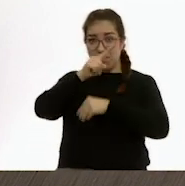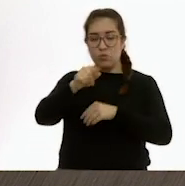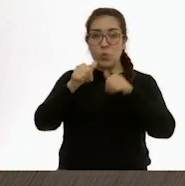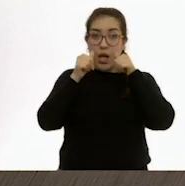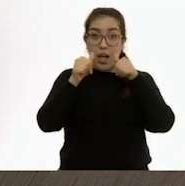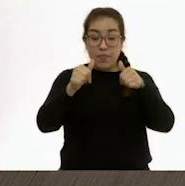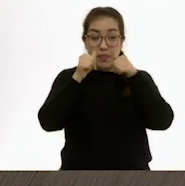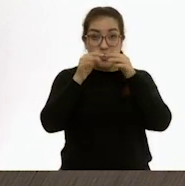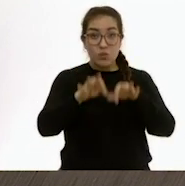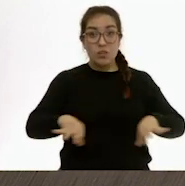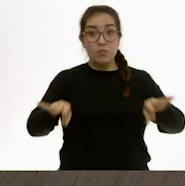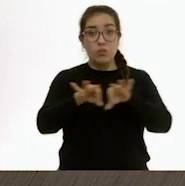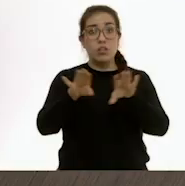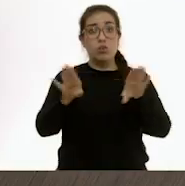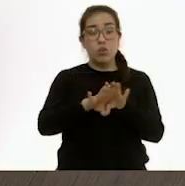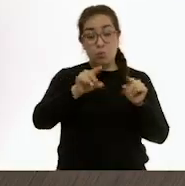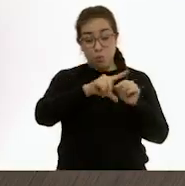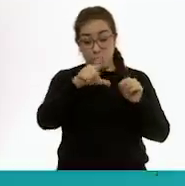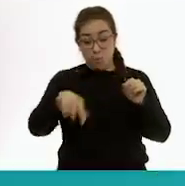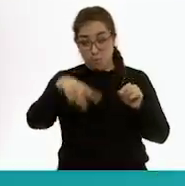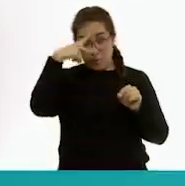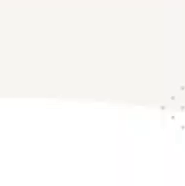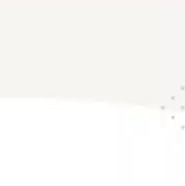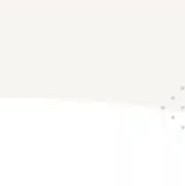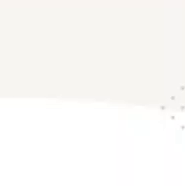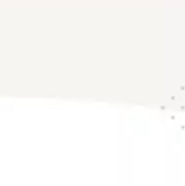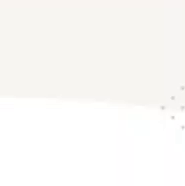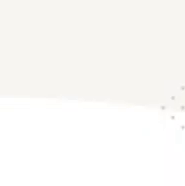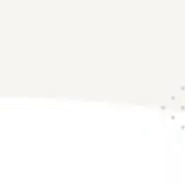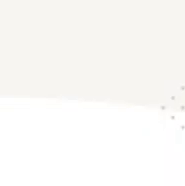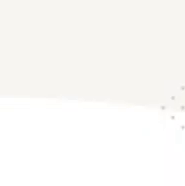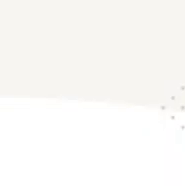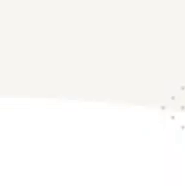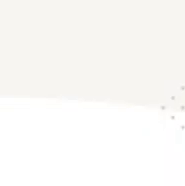en cómo se conforman las fronteras de nuestro país.